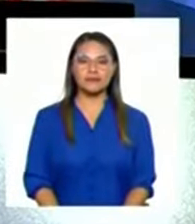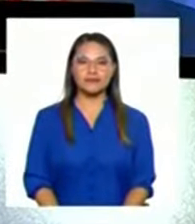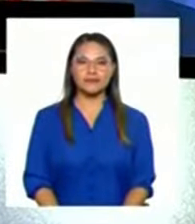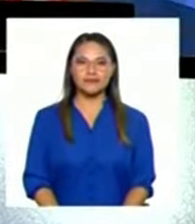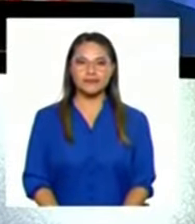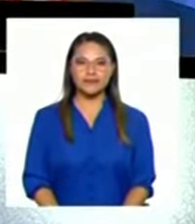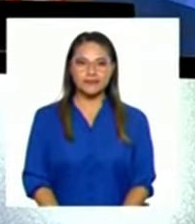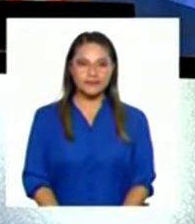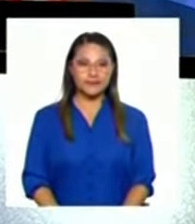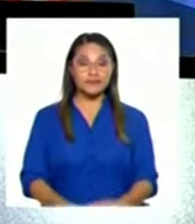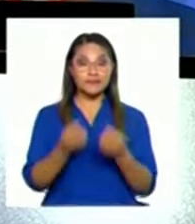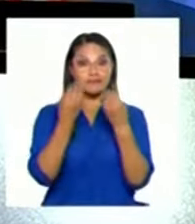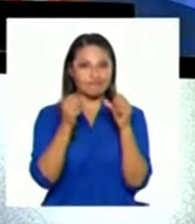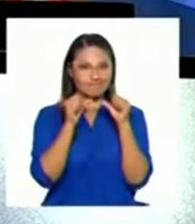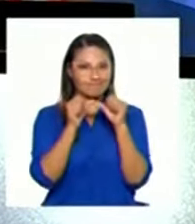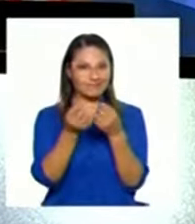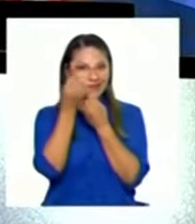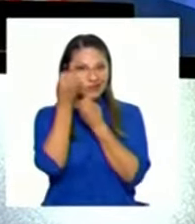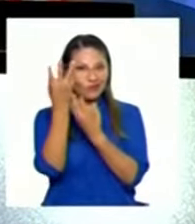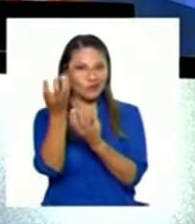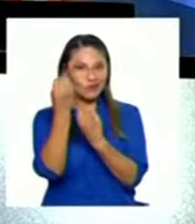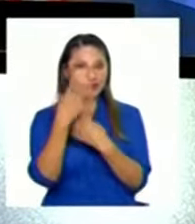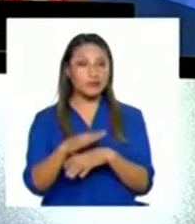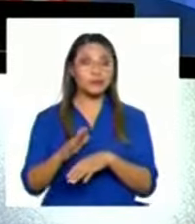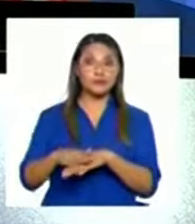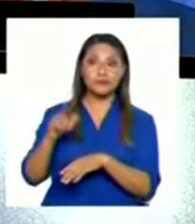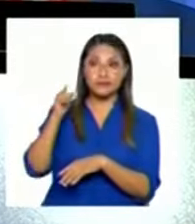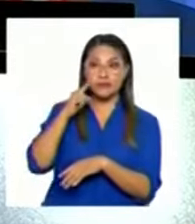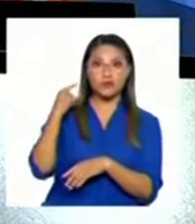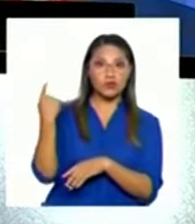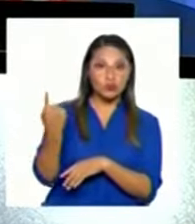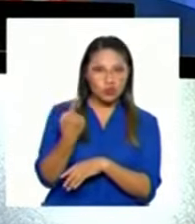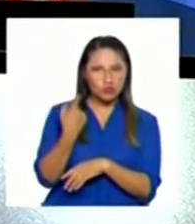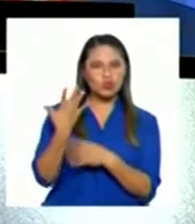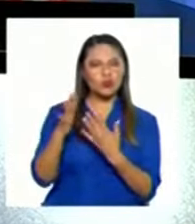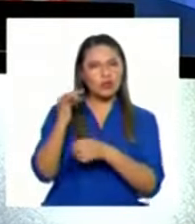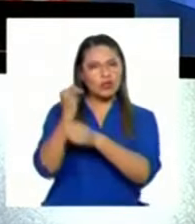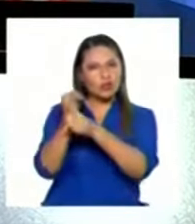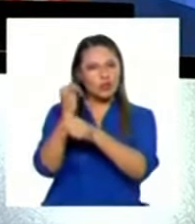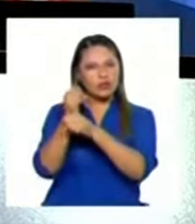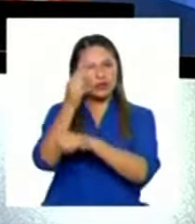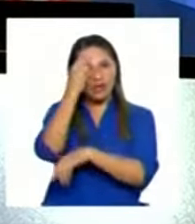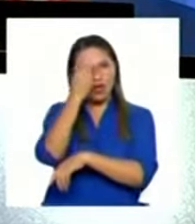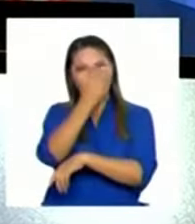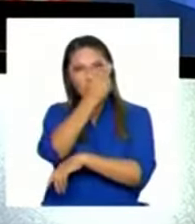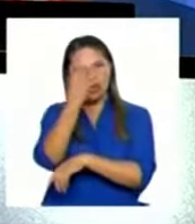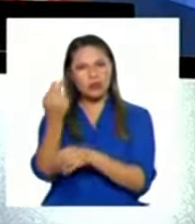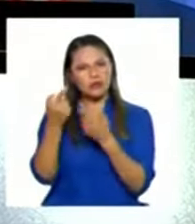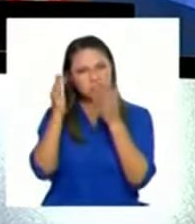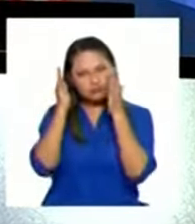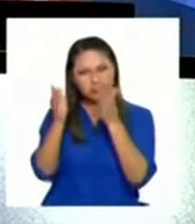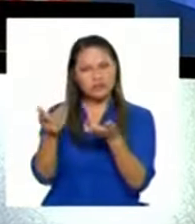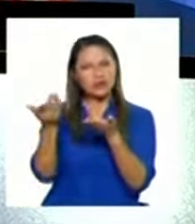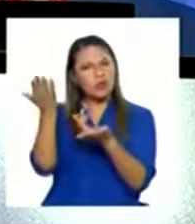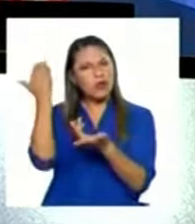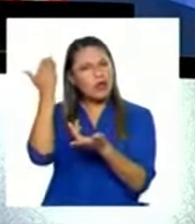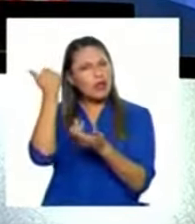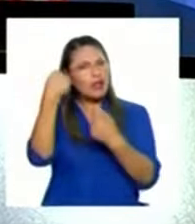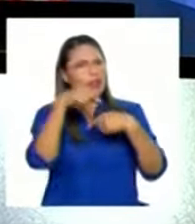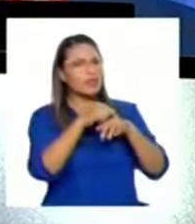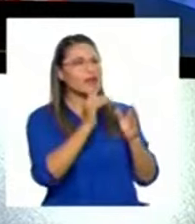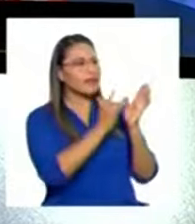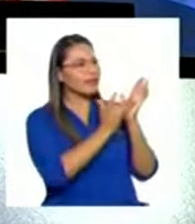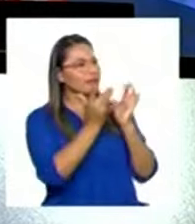Y seguimos con más información, y una práctica que identifica a la cristiandad católica es el lavado de pies que hizo Jesús a sus apóstoles.